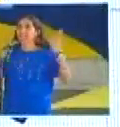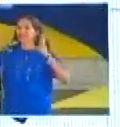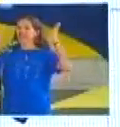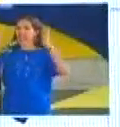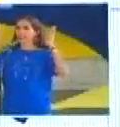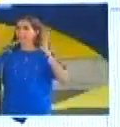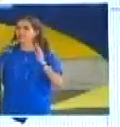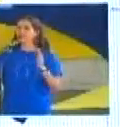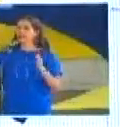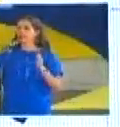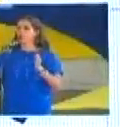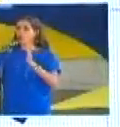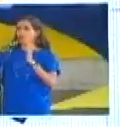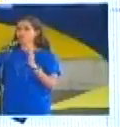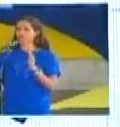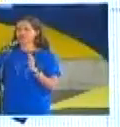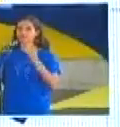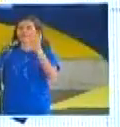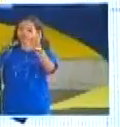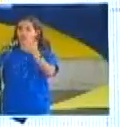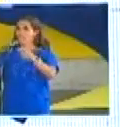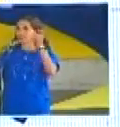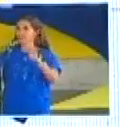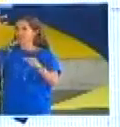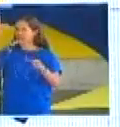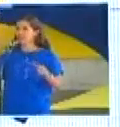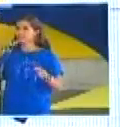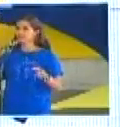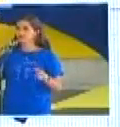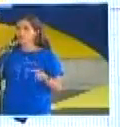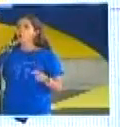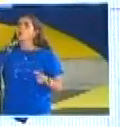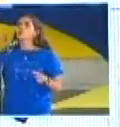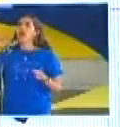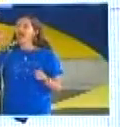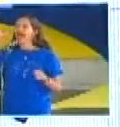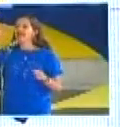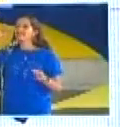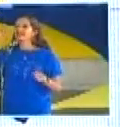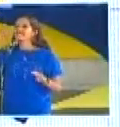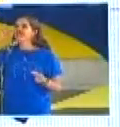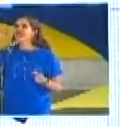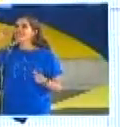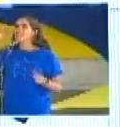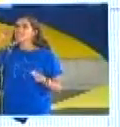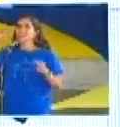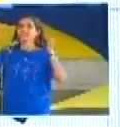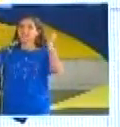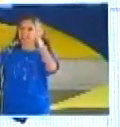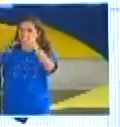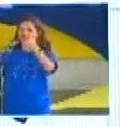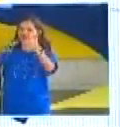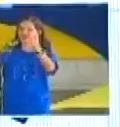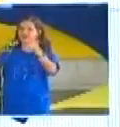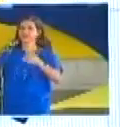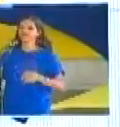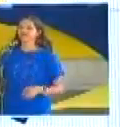la Asamblea Nacional Constituyente por las Personas con Discapacidad, Aníbal René Coltat